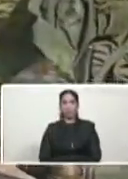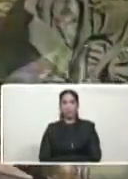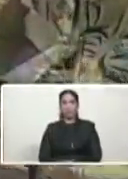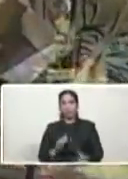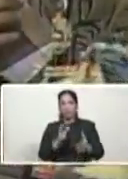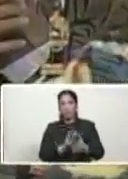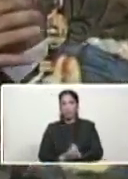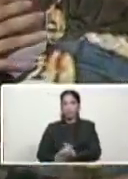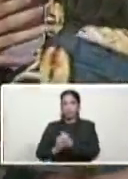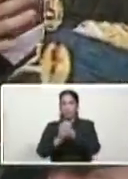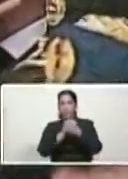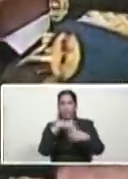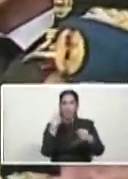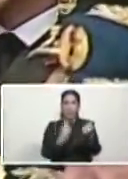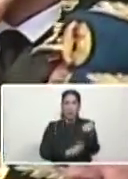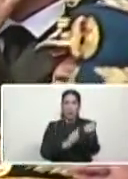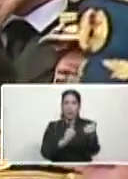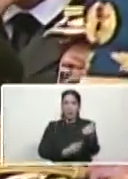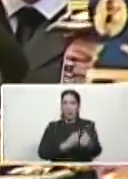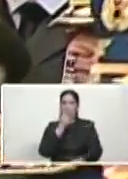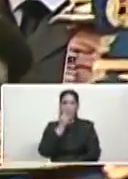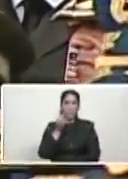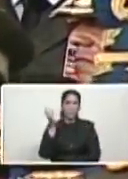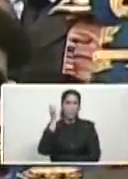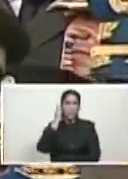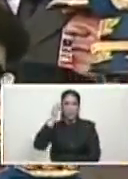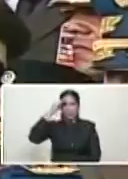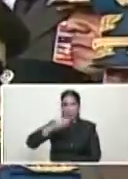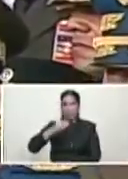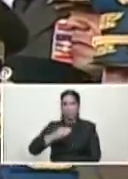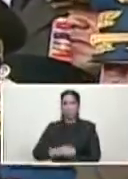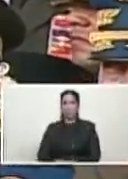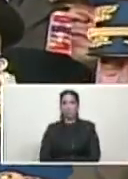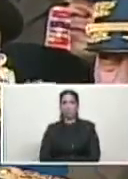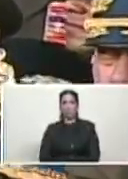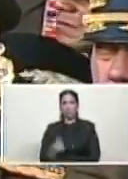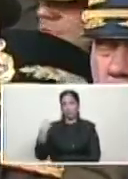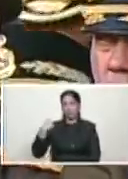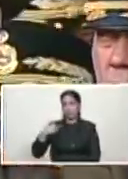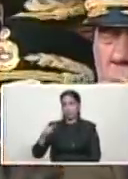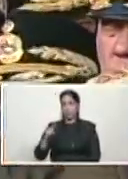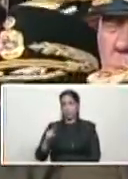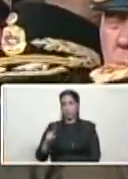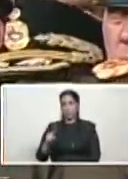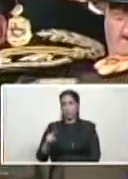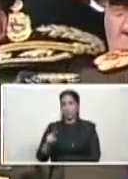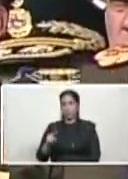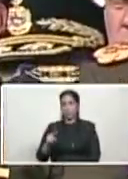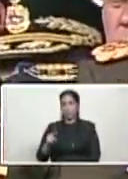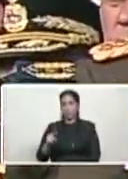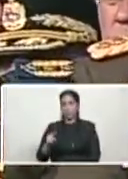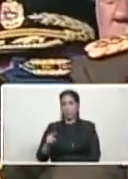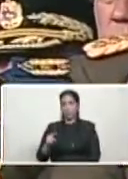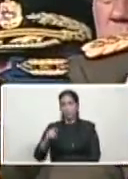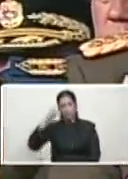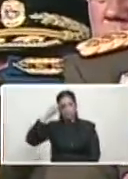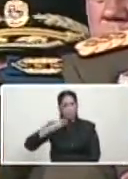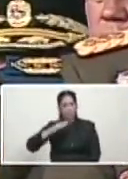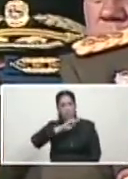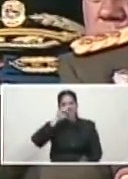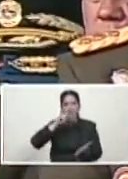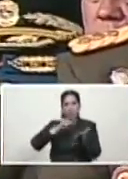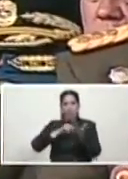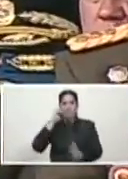compañeros, hermanos, compañeras y hermanas militares, tenemos una milicia nacional